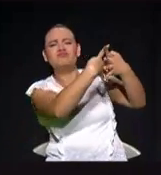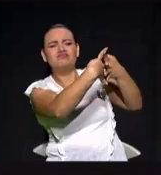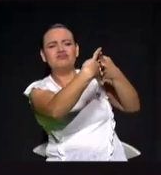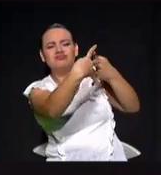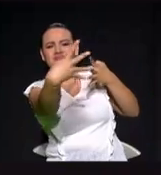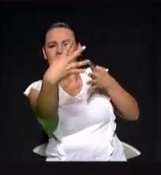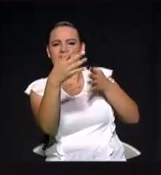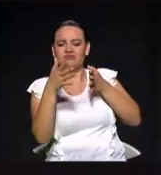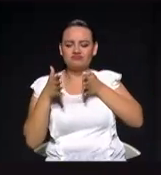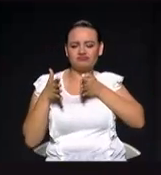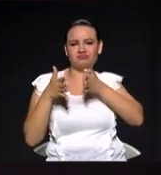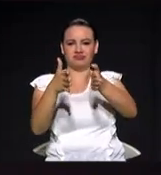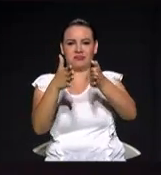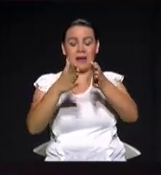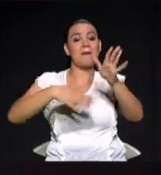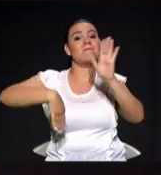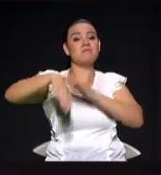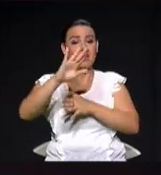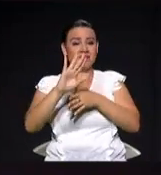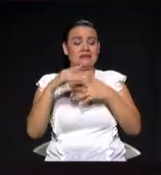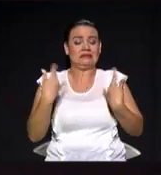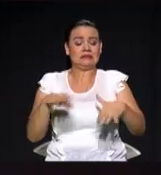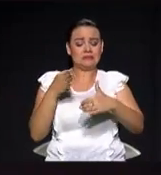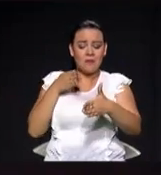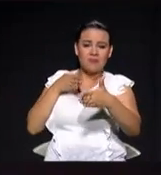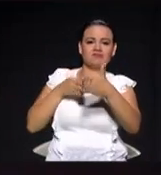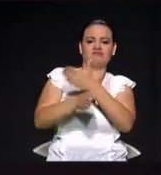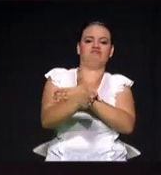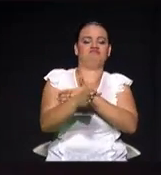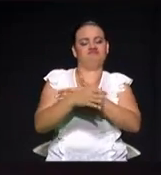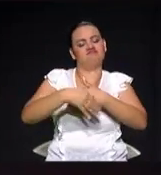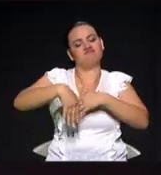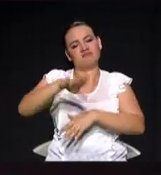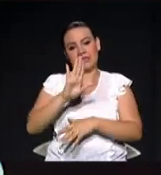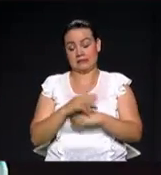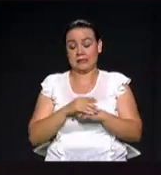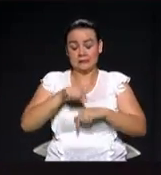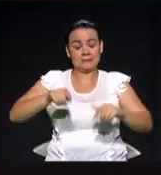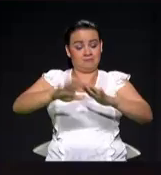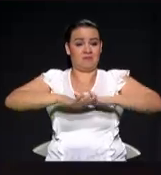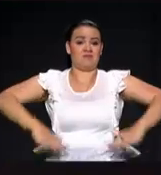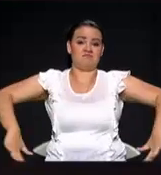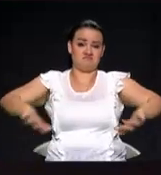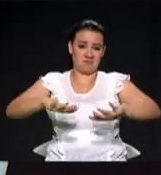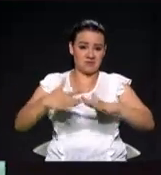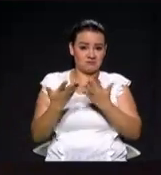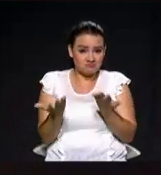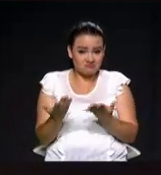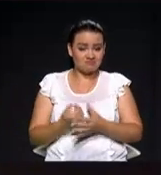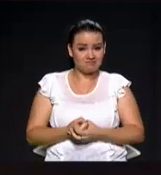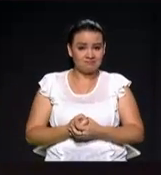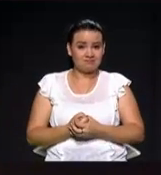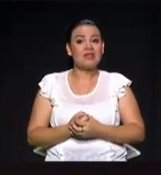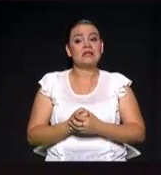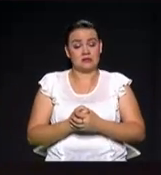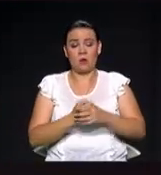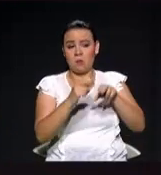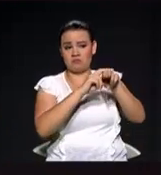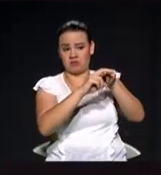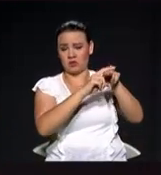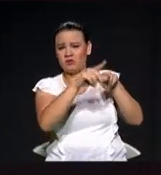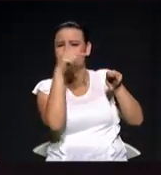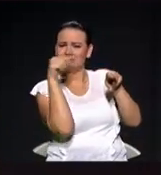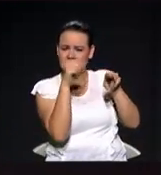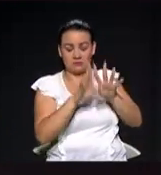importante es que haya accesibilidad en todo el territorio y eso supone no solamente el sistema metro sino